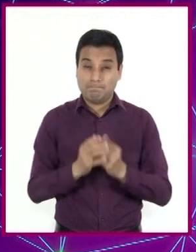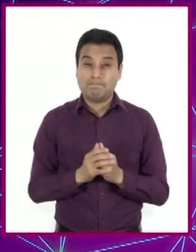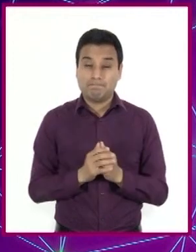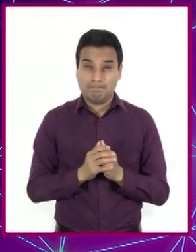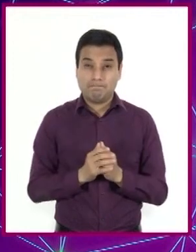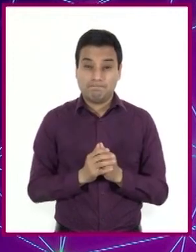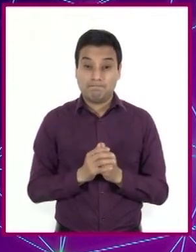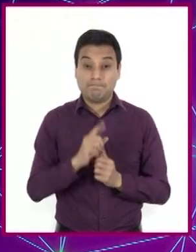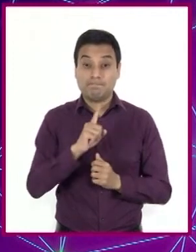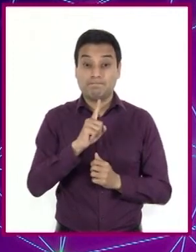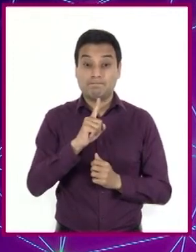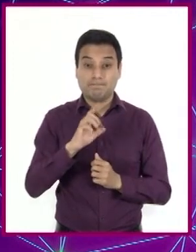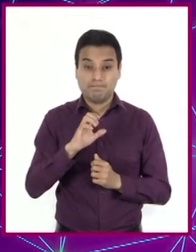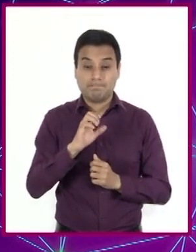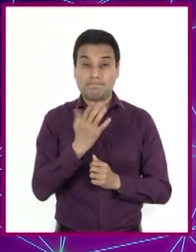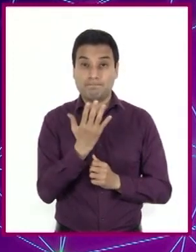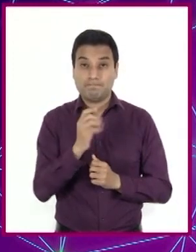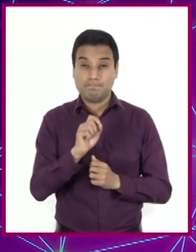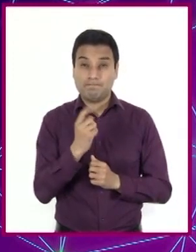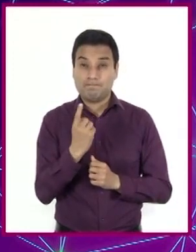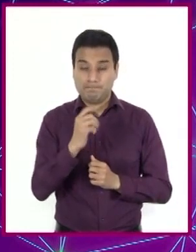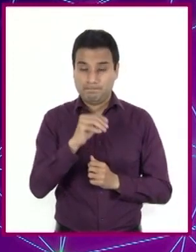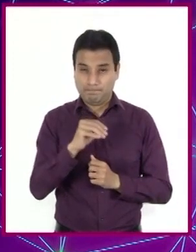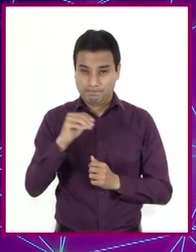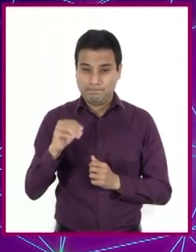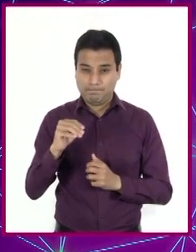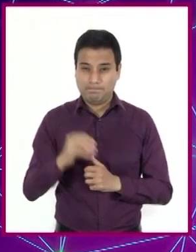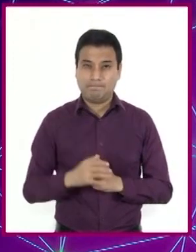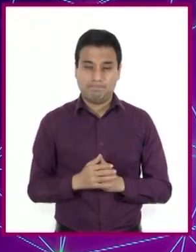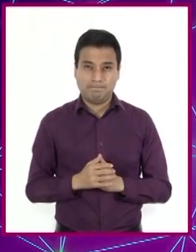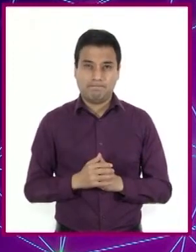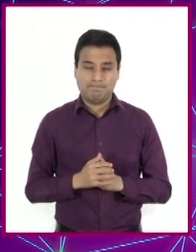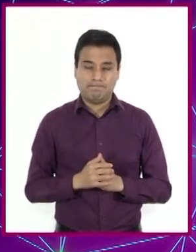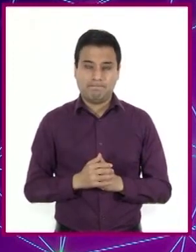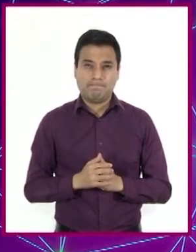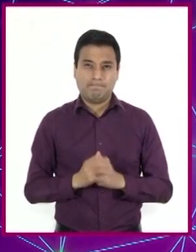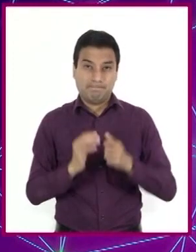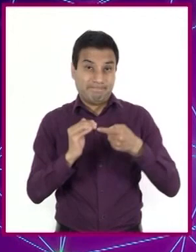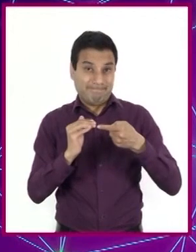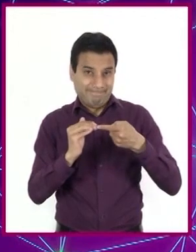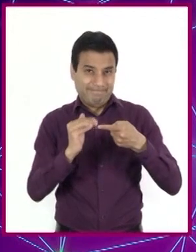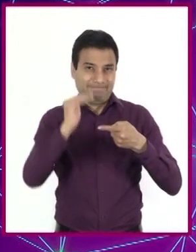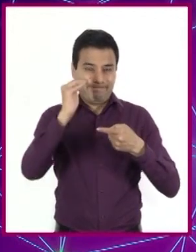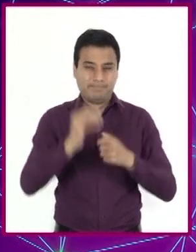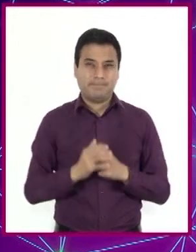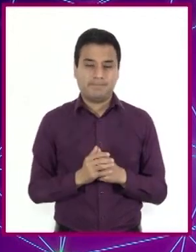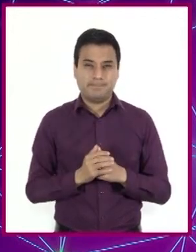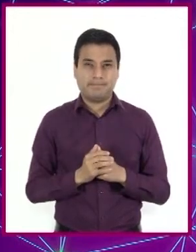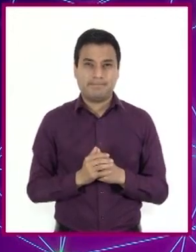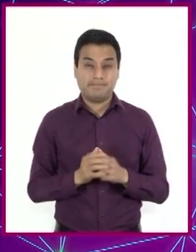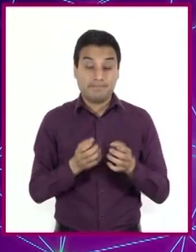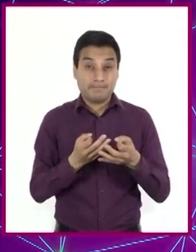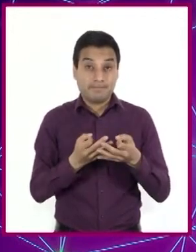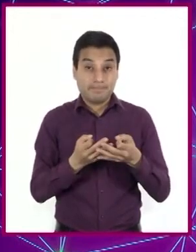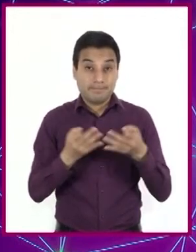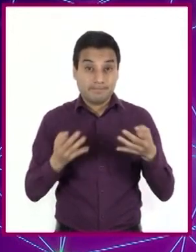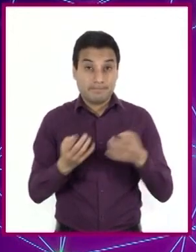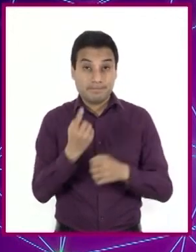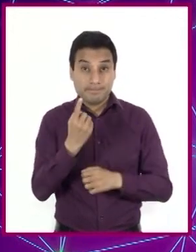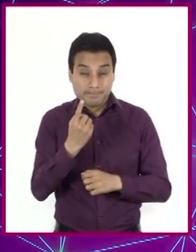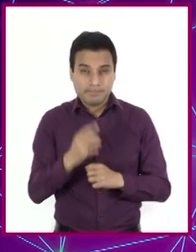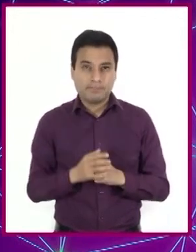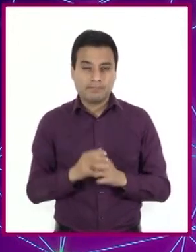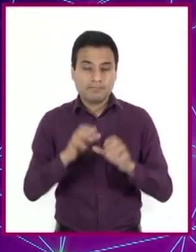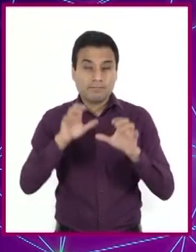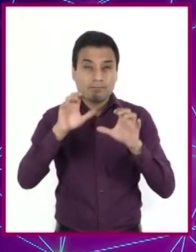desvía 150.1 milímetros de agua pluvial por encima de la media, mientras que en el terreno 1, la